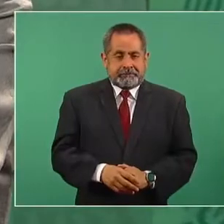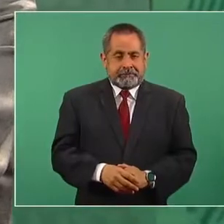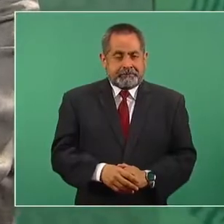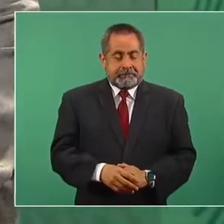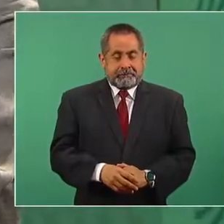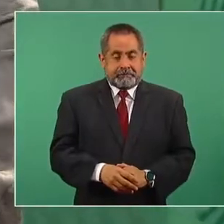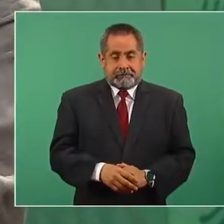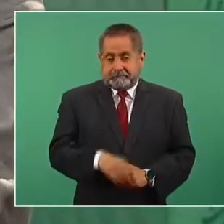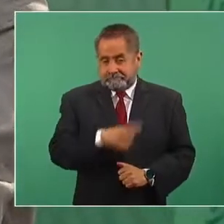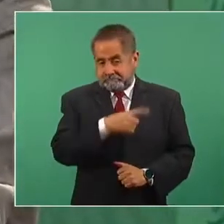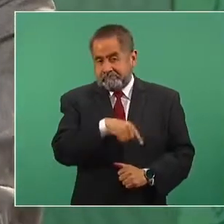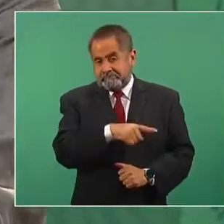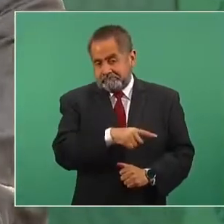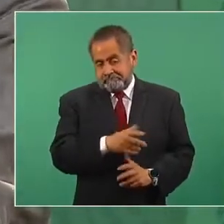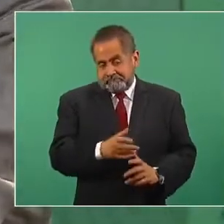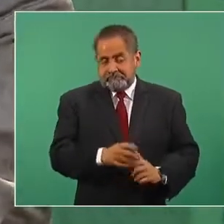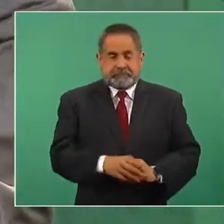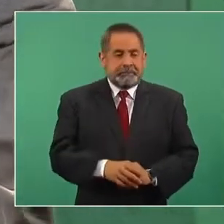Y